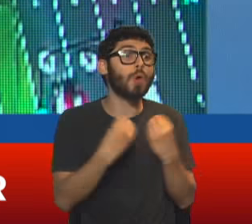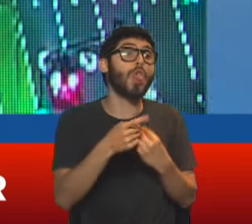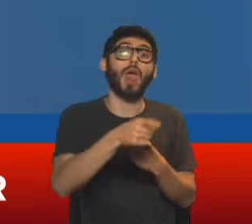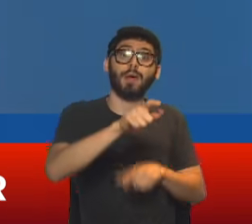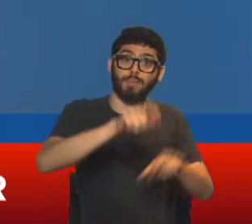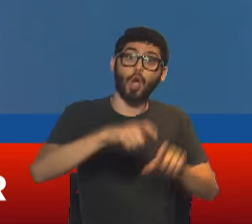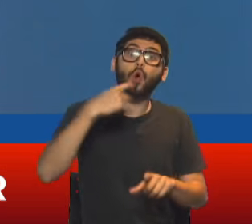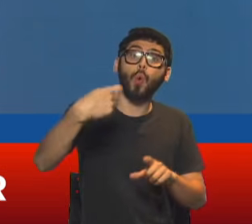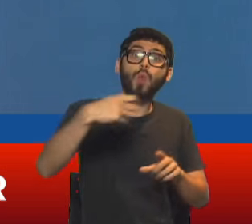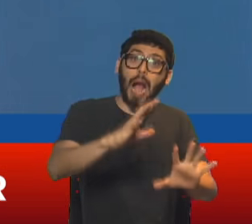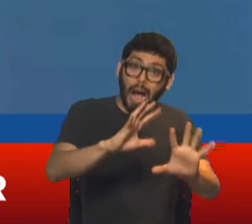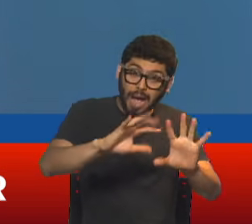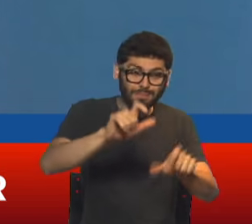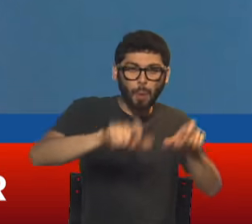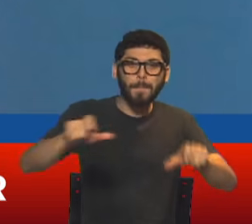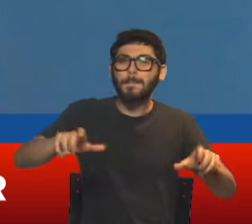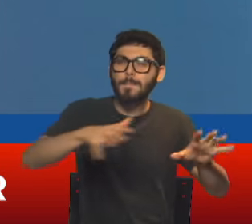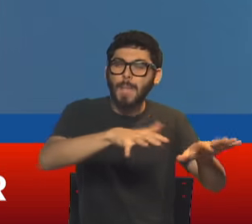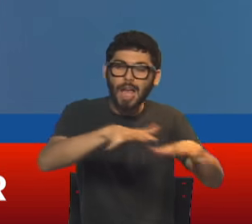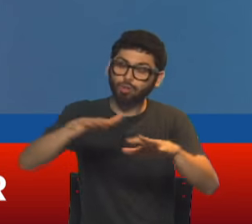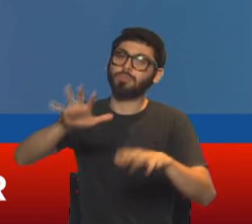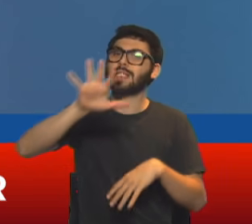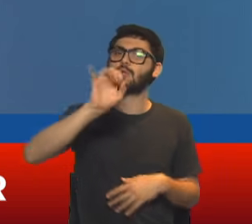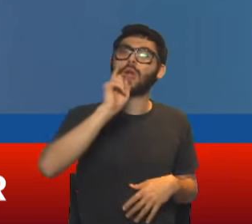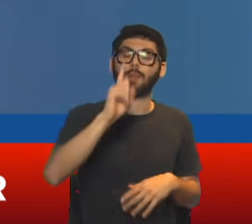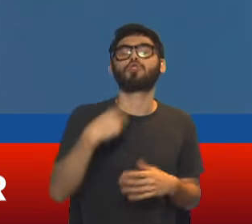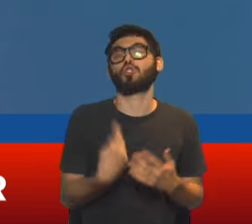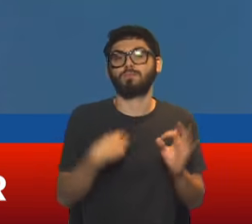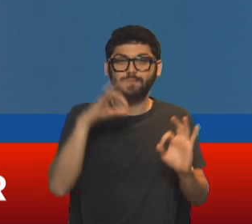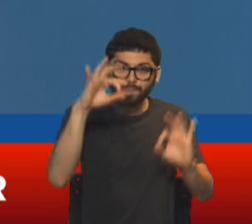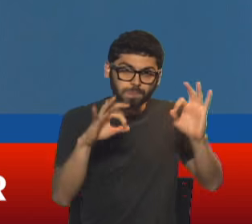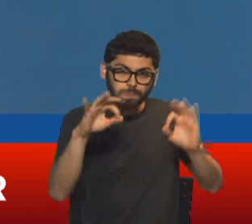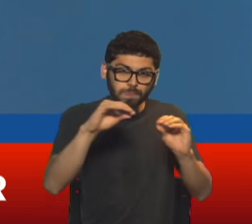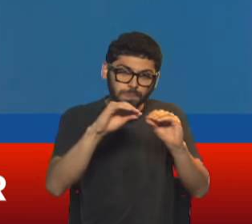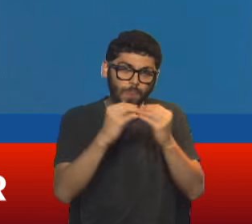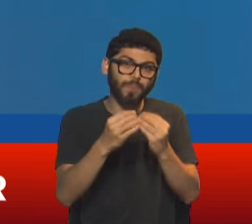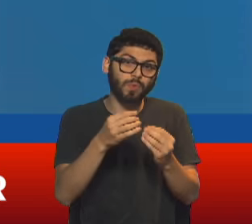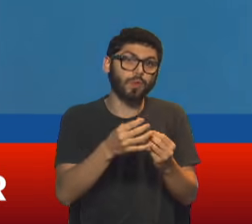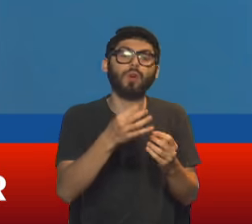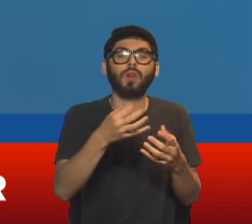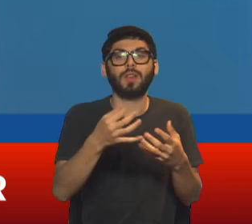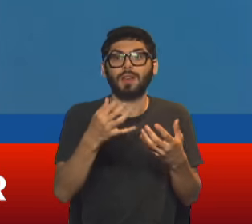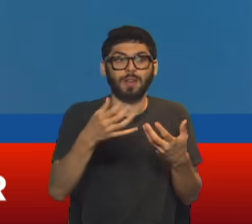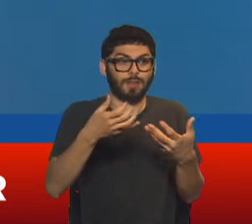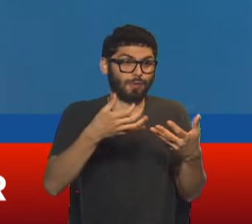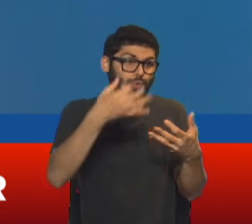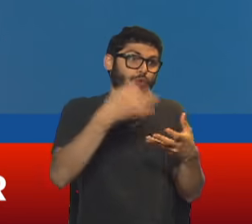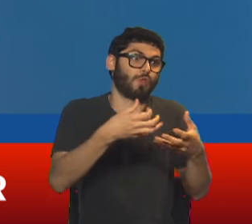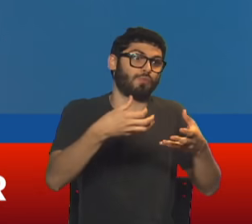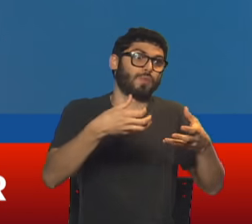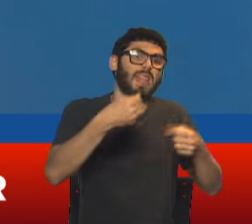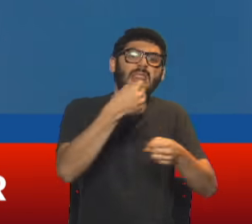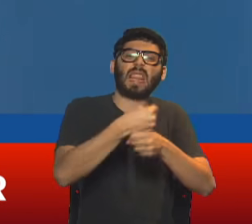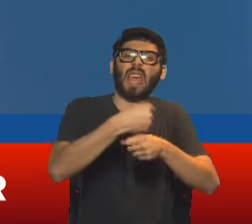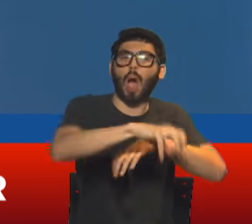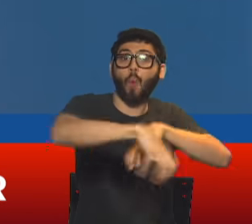tipo de jubilación de las personas que van a acceder porque tenemos un promedio de cuáles son los sectores que justamente de los que